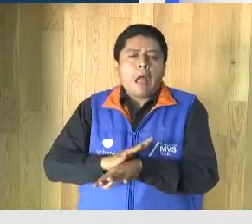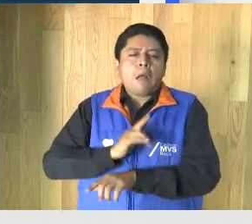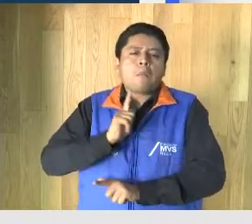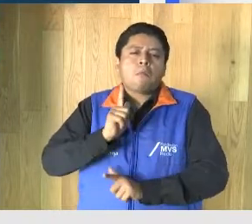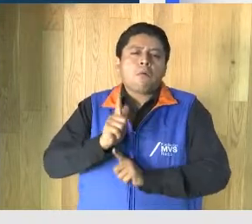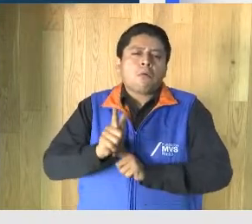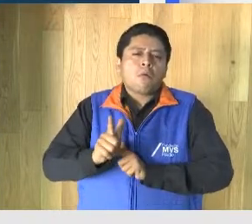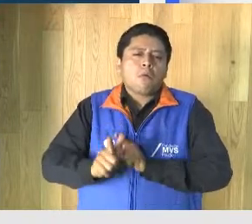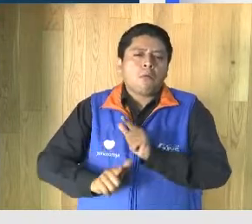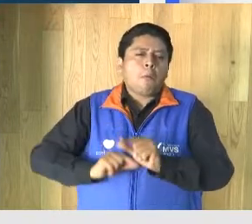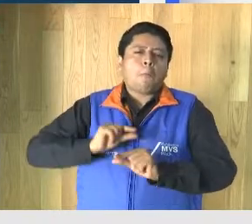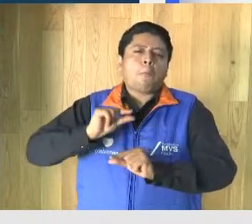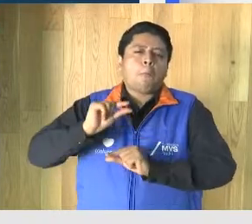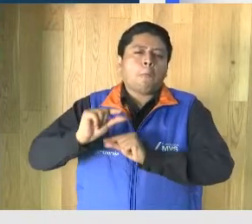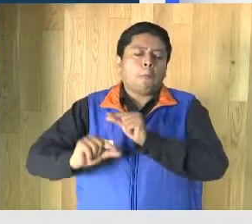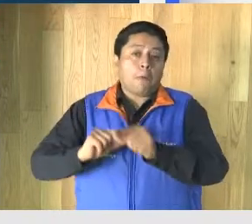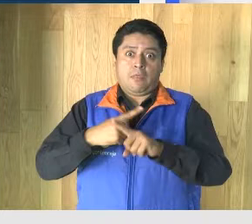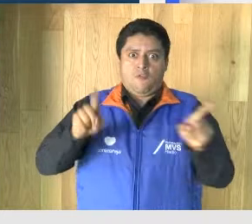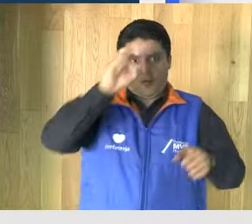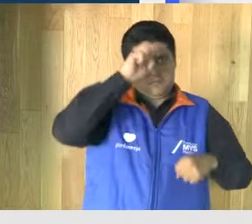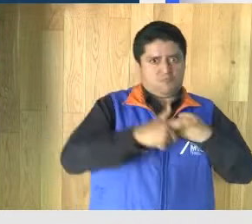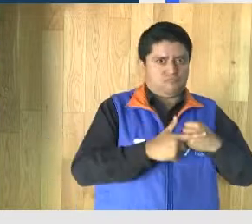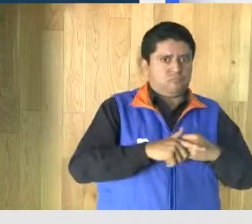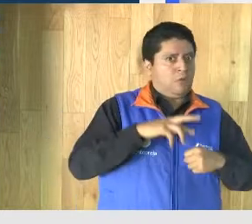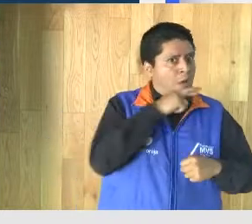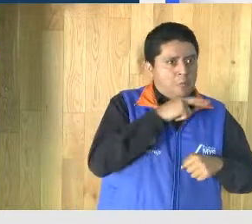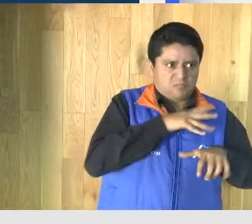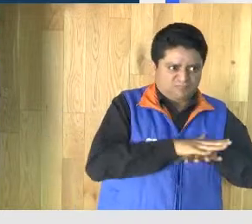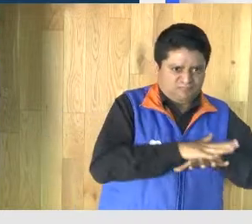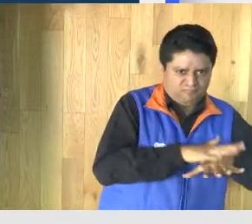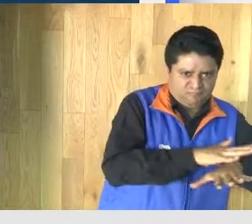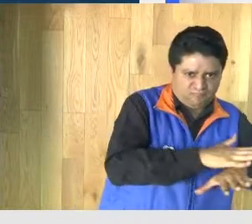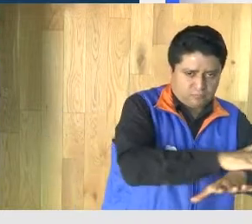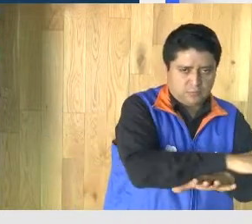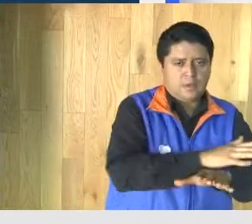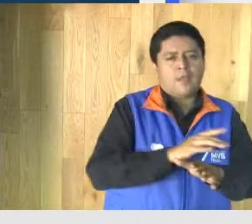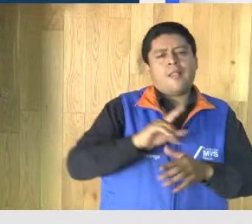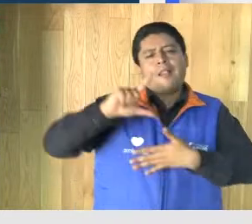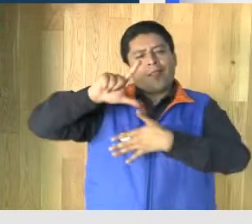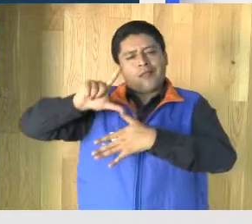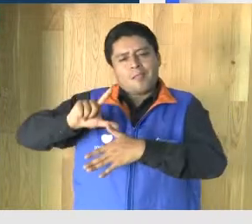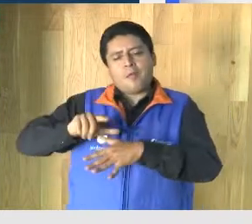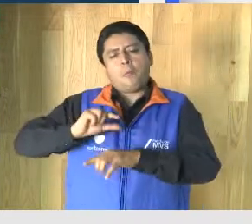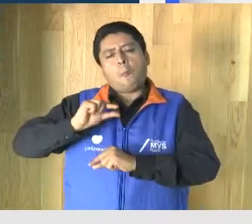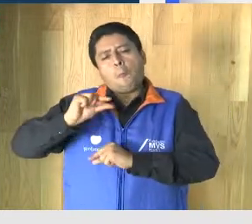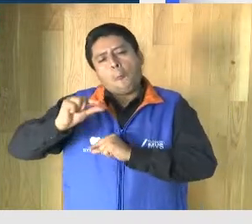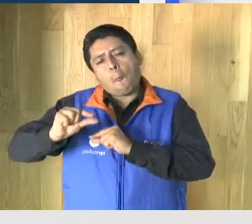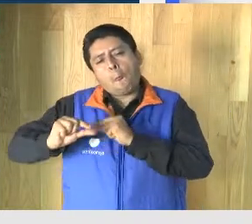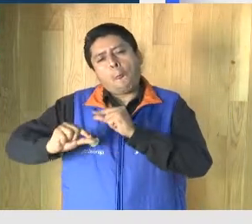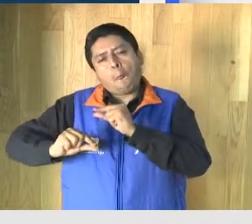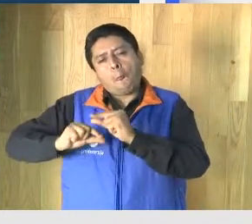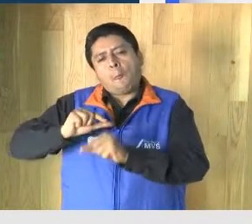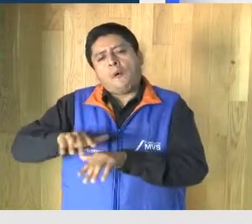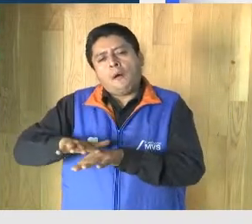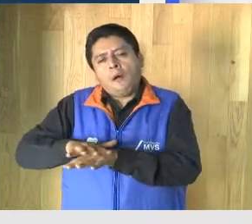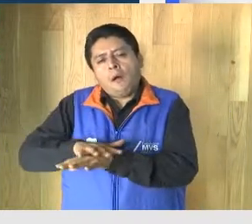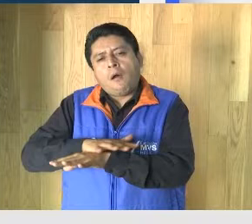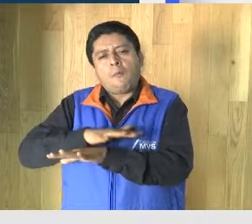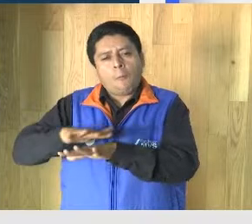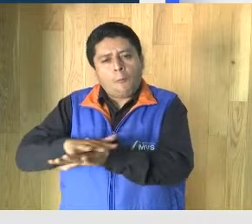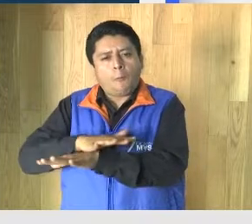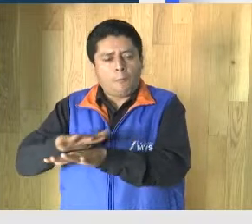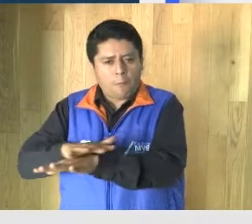políticas públicas que señalan a las empresas para que, o hojas de ruta